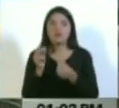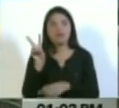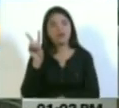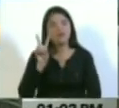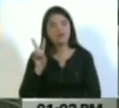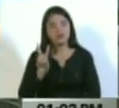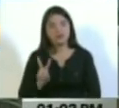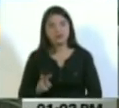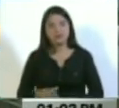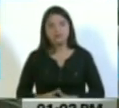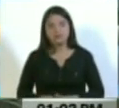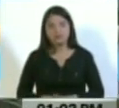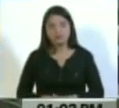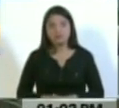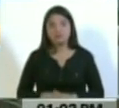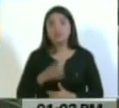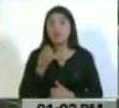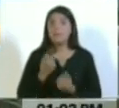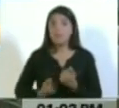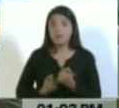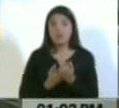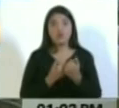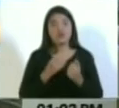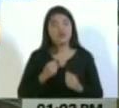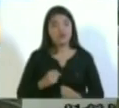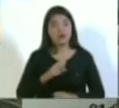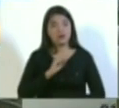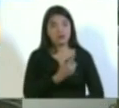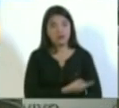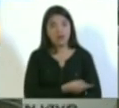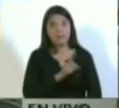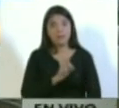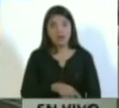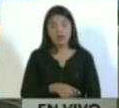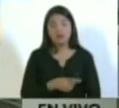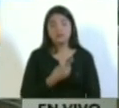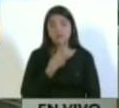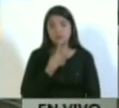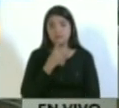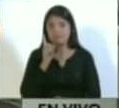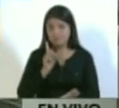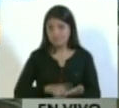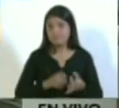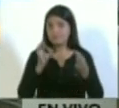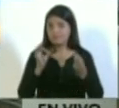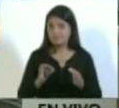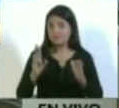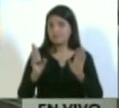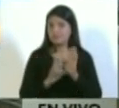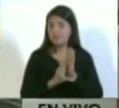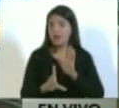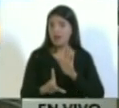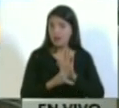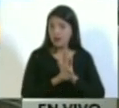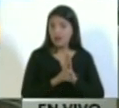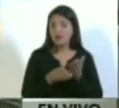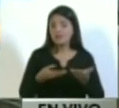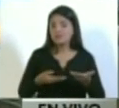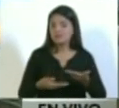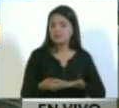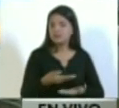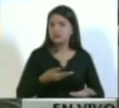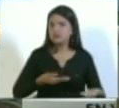nacional. También damos un apoyo contundente y se va a cumplir la ley del régimen cambiario y sus